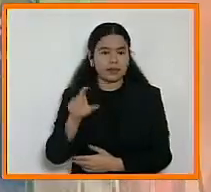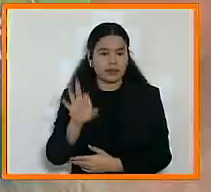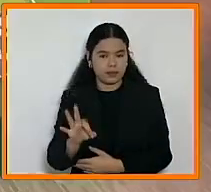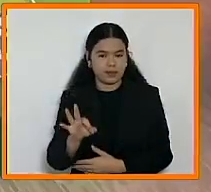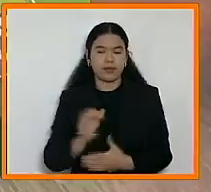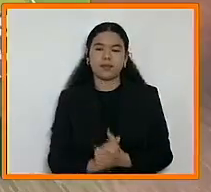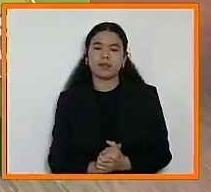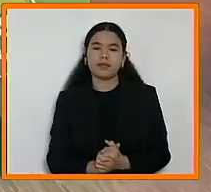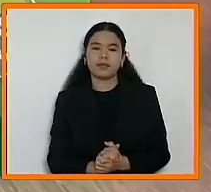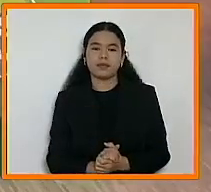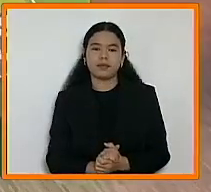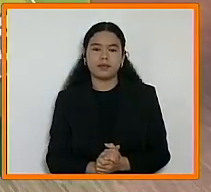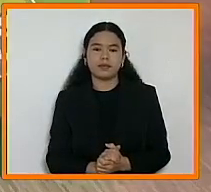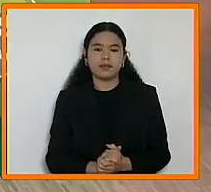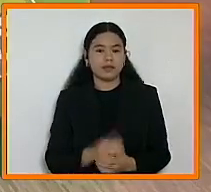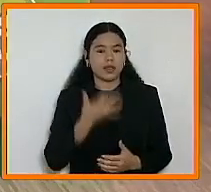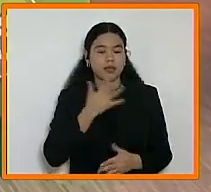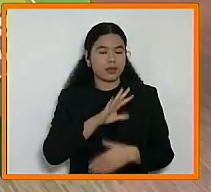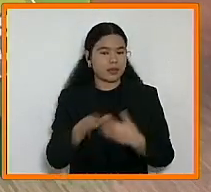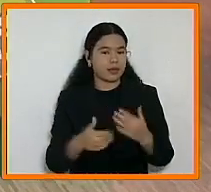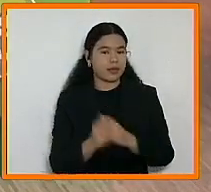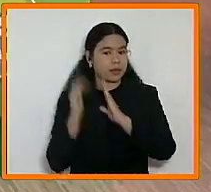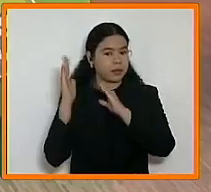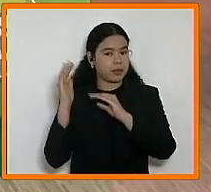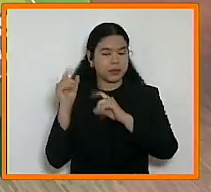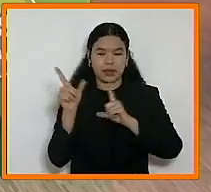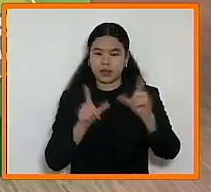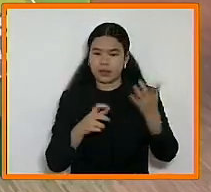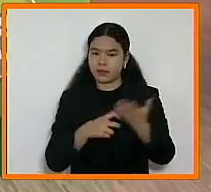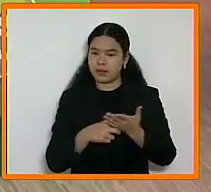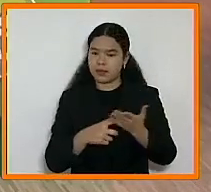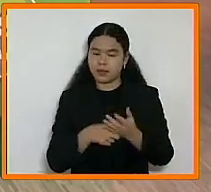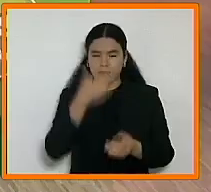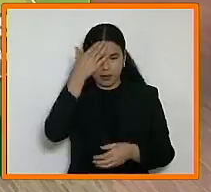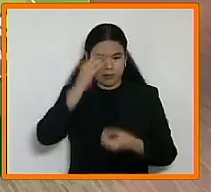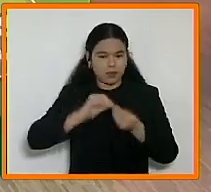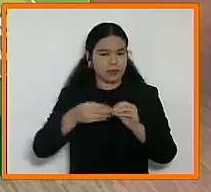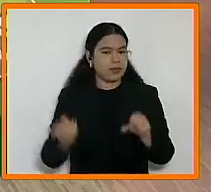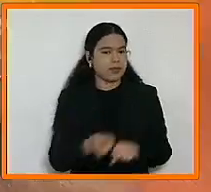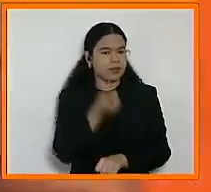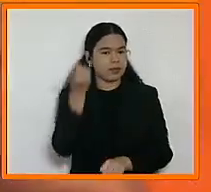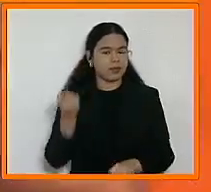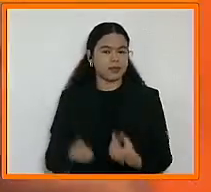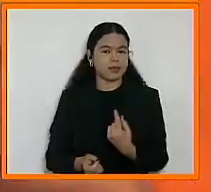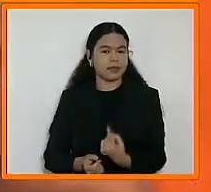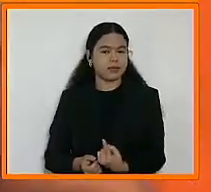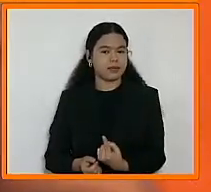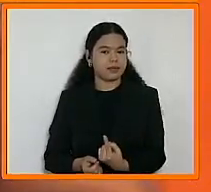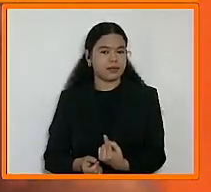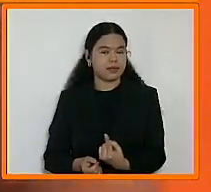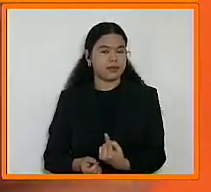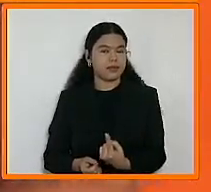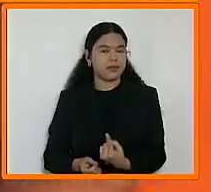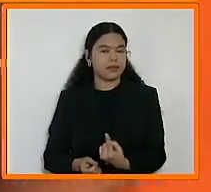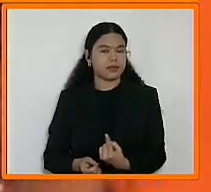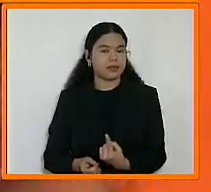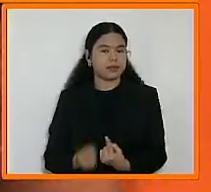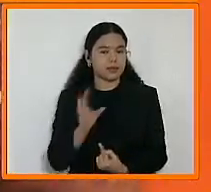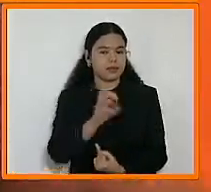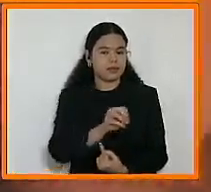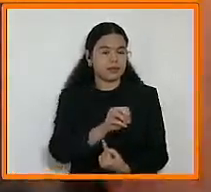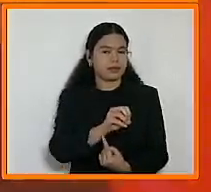9. Suerte y espero que tengas tu boleto en mano porque se viene tu primer dígito. El